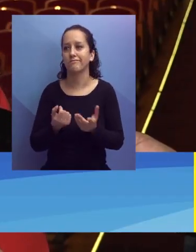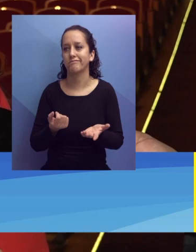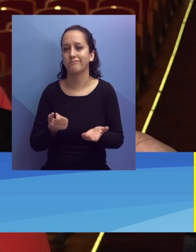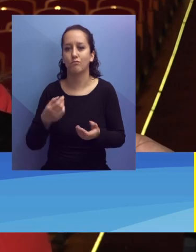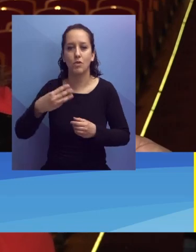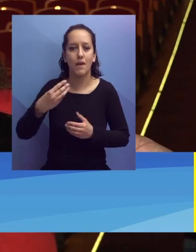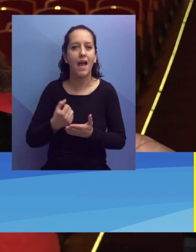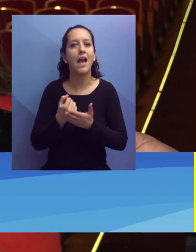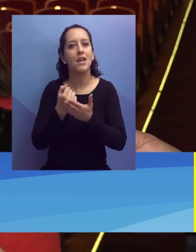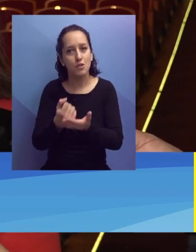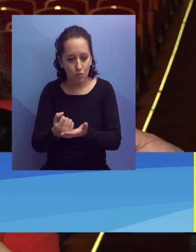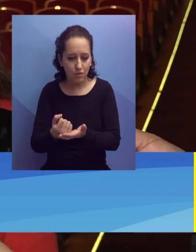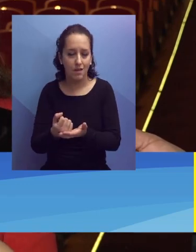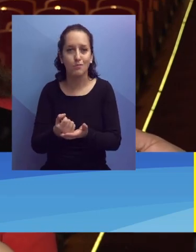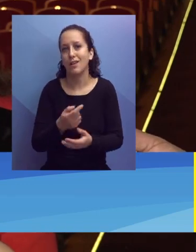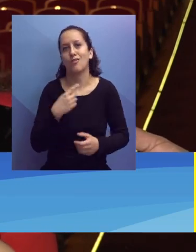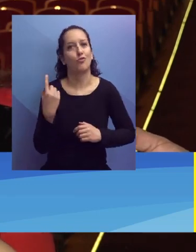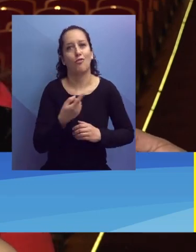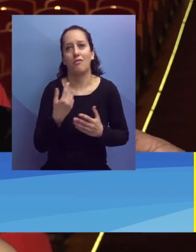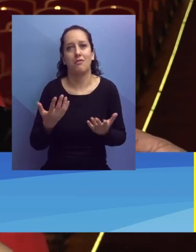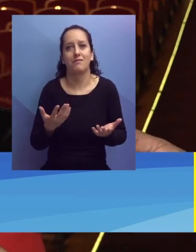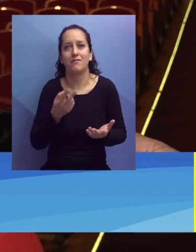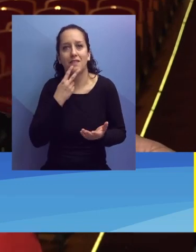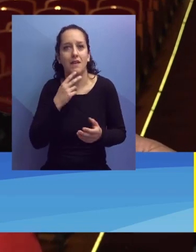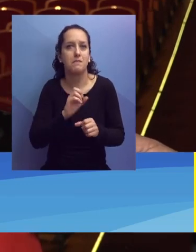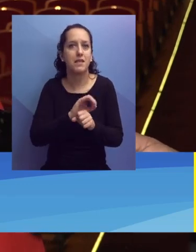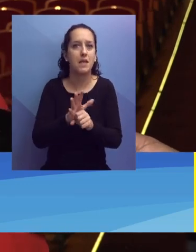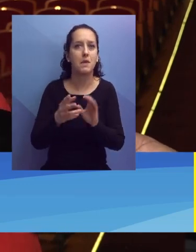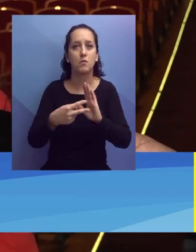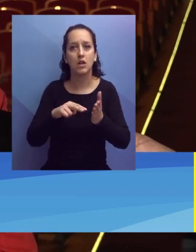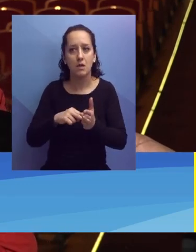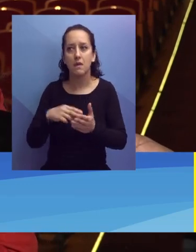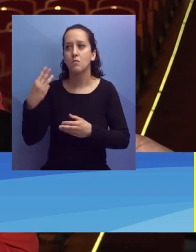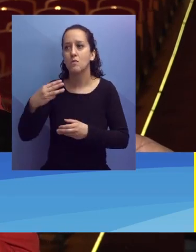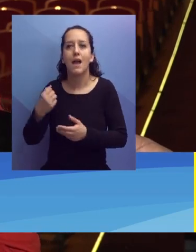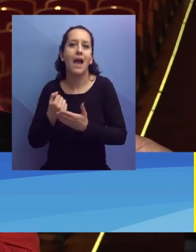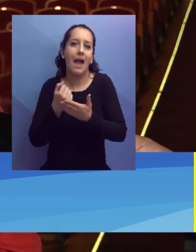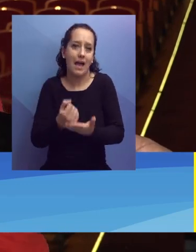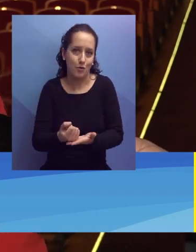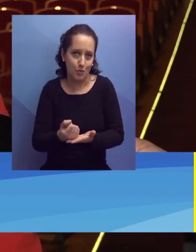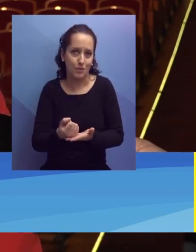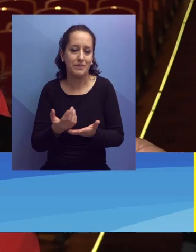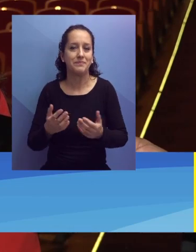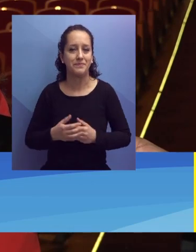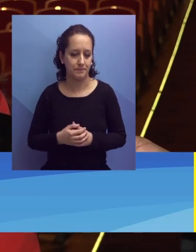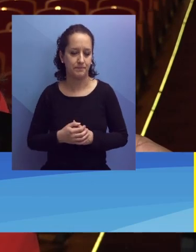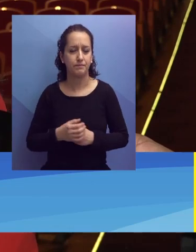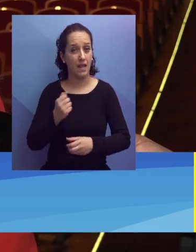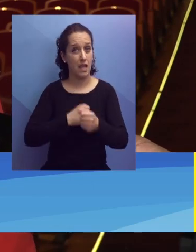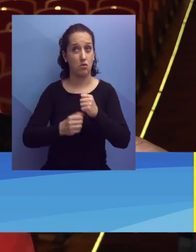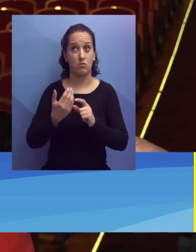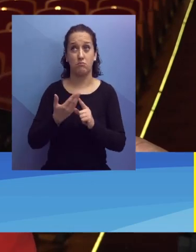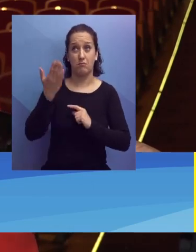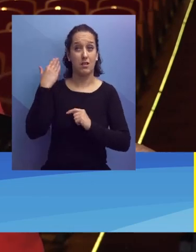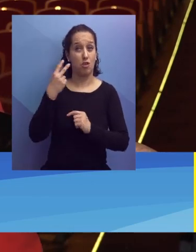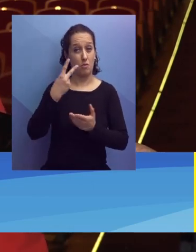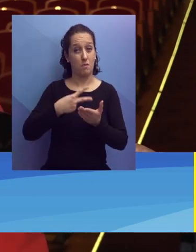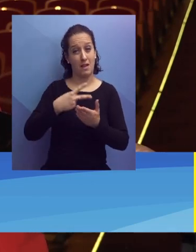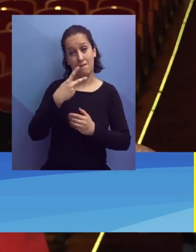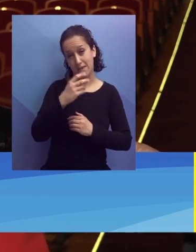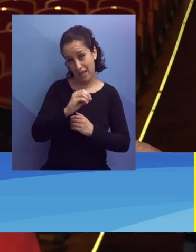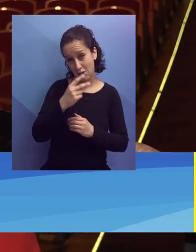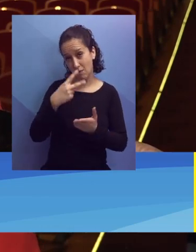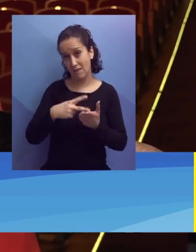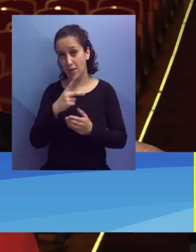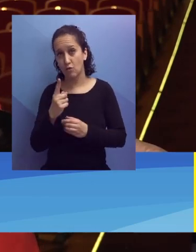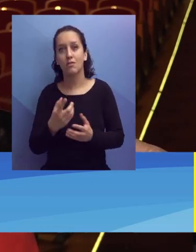también contribuir a lo que estábamos viviendo en la pandemia. Yo creo que el año pasado, 2020 o